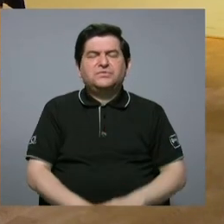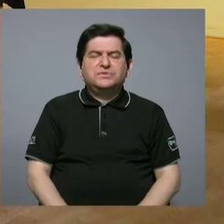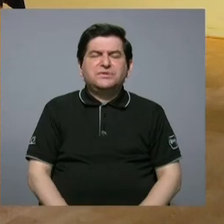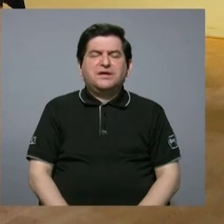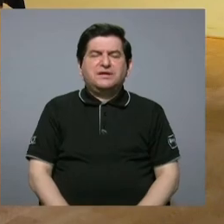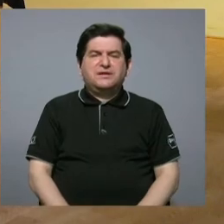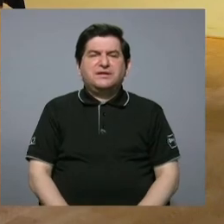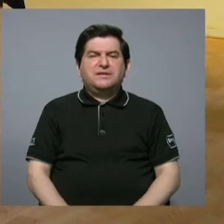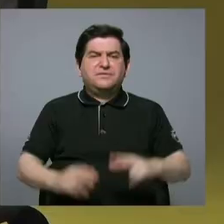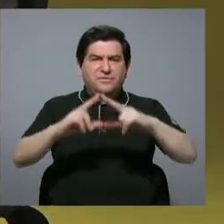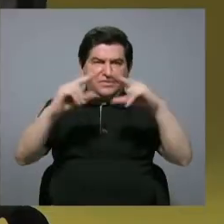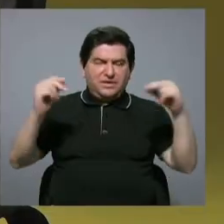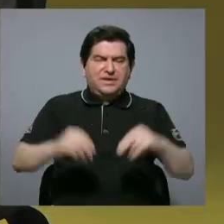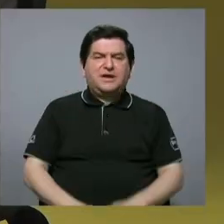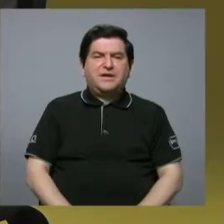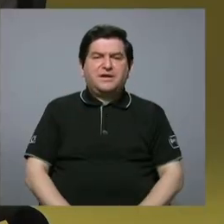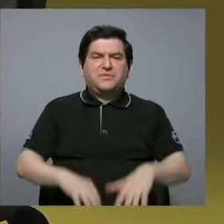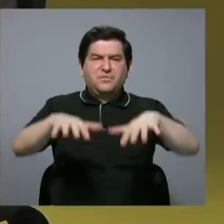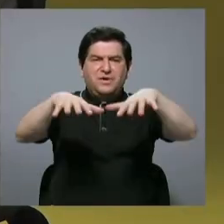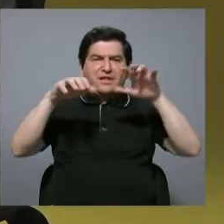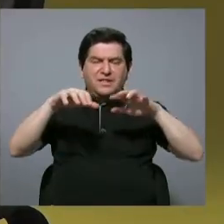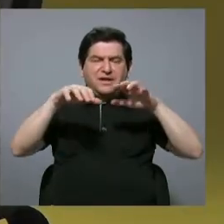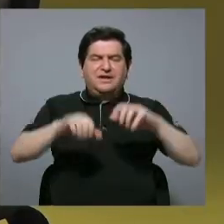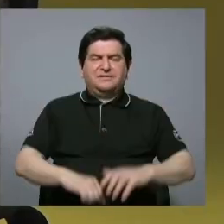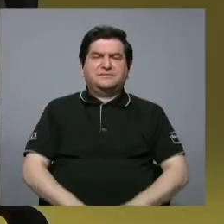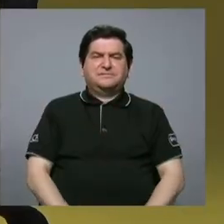Asamblea Constituyente, y era